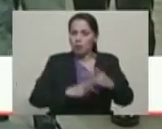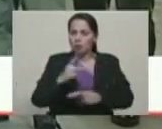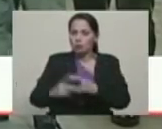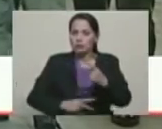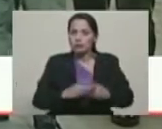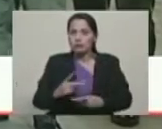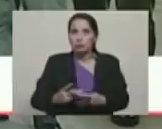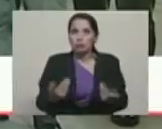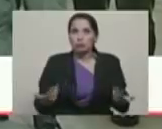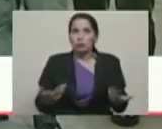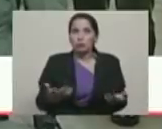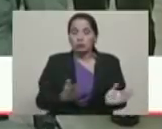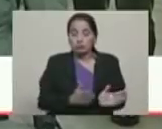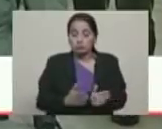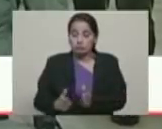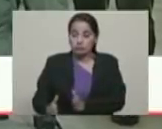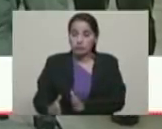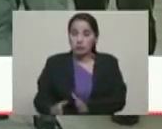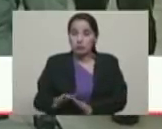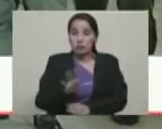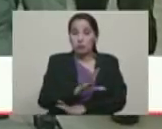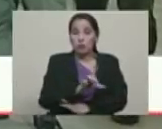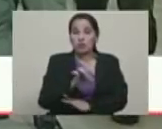productivos. Las